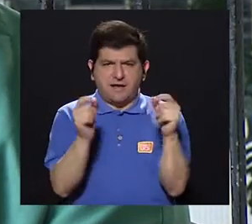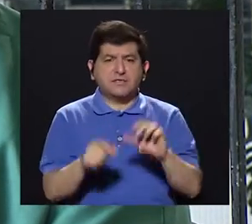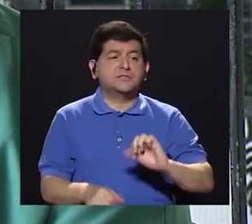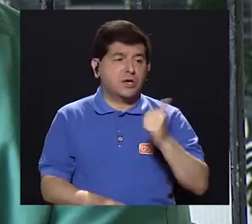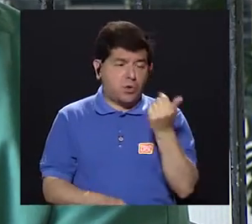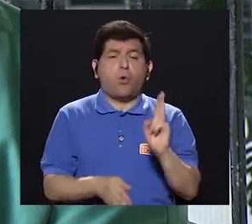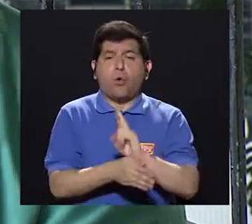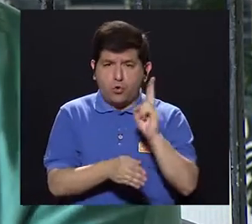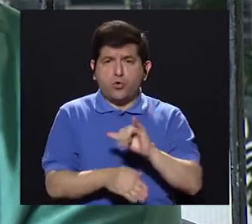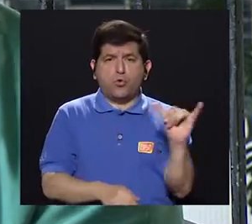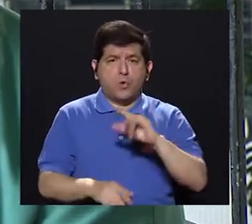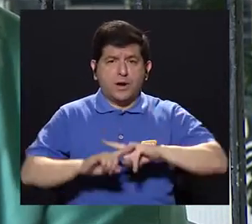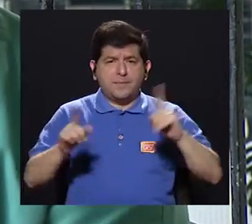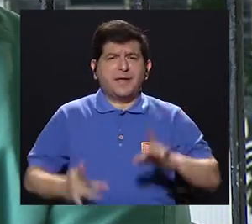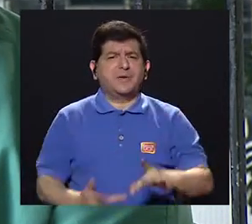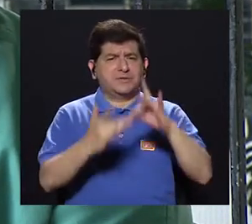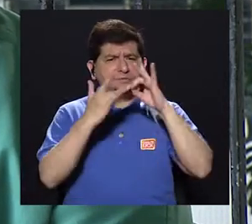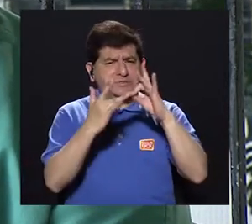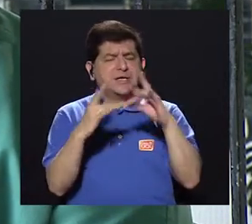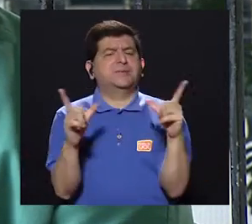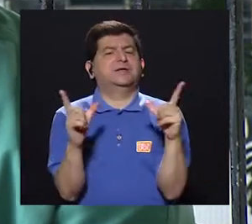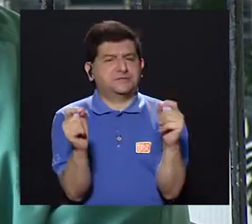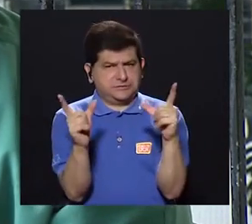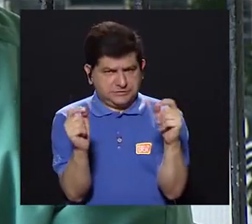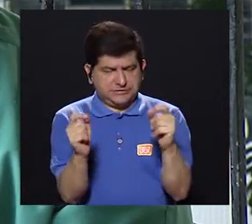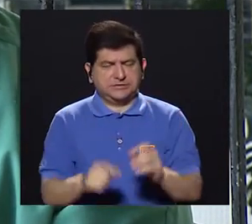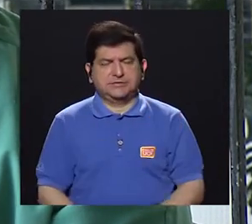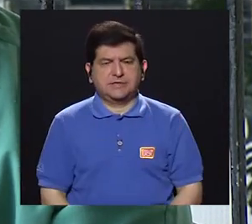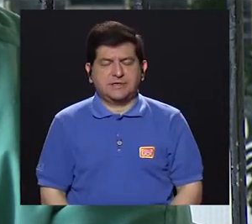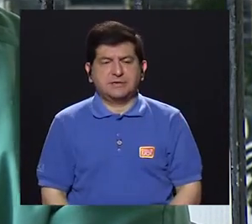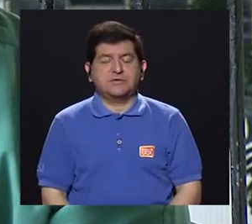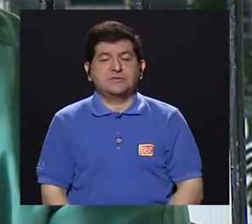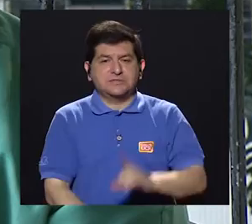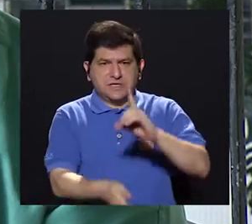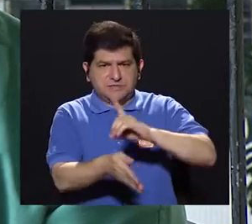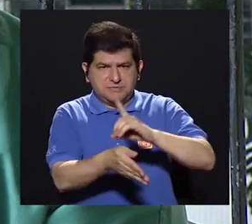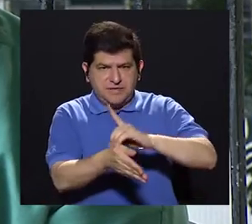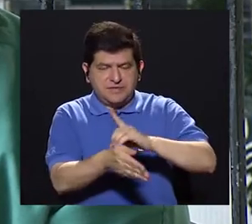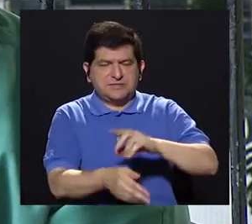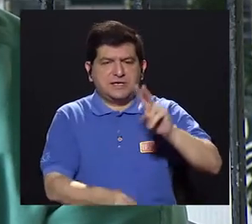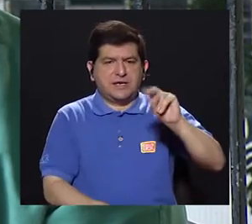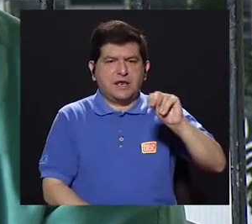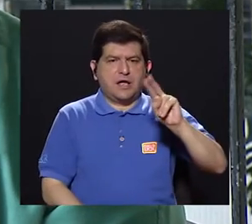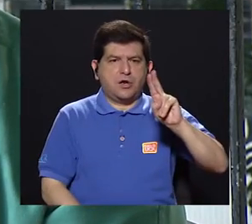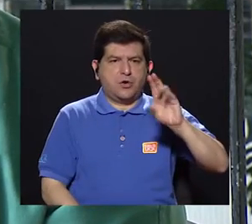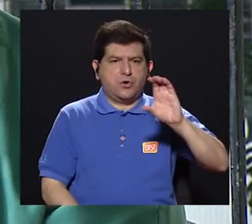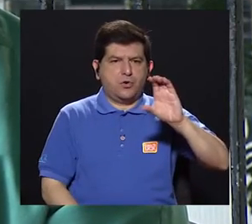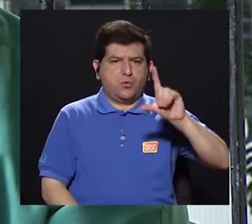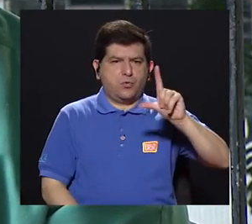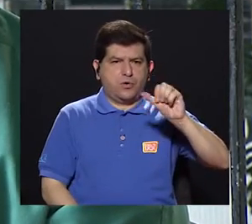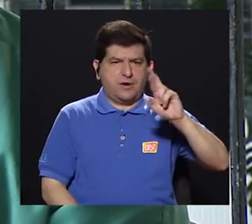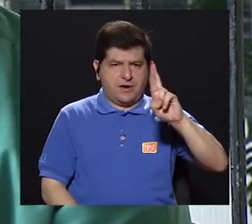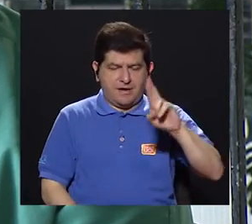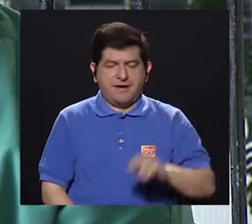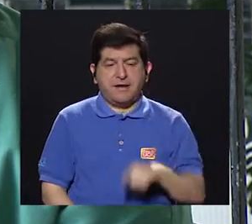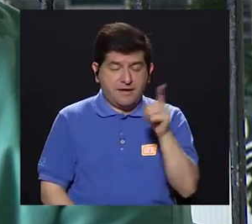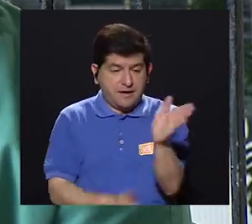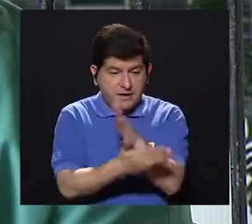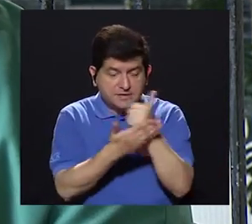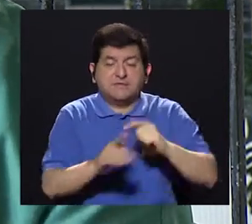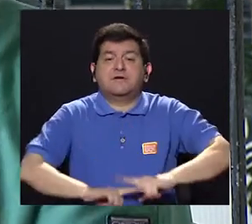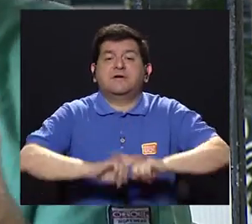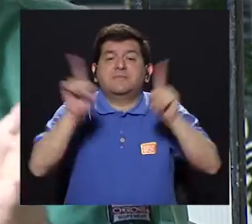utilidades también, pero principalmente es en el área oncológica. Tenemos después la medicina nuclear, que es la parte que les decía, que es